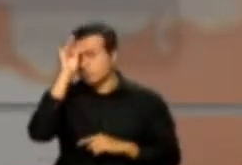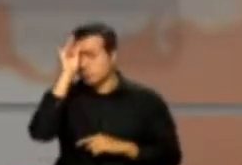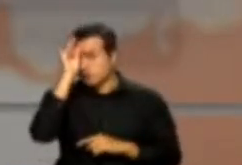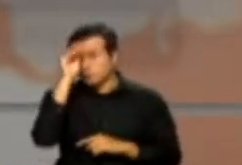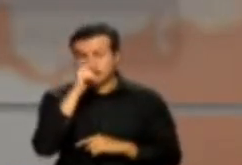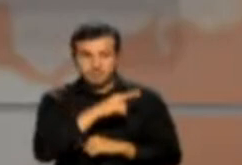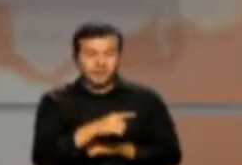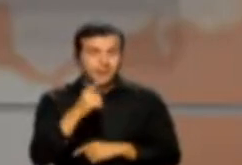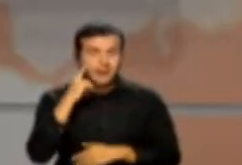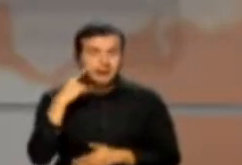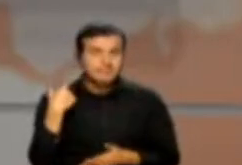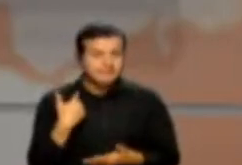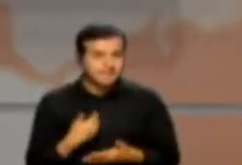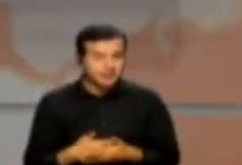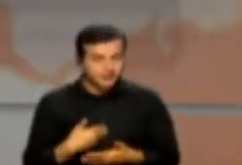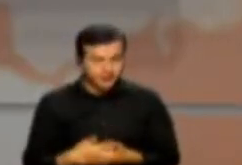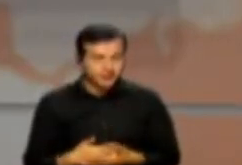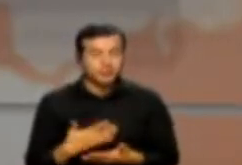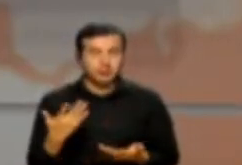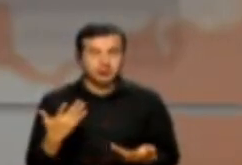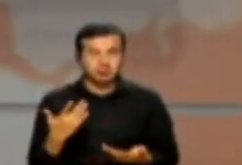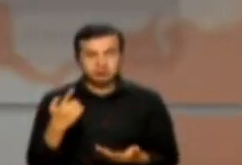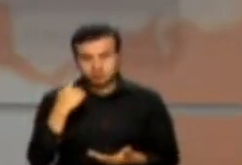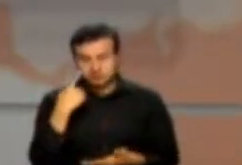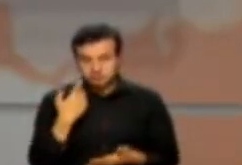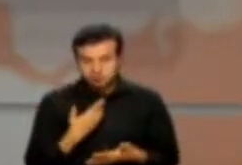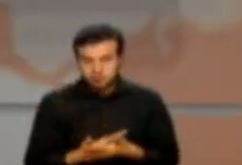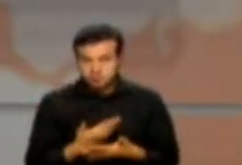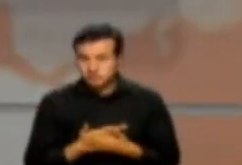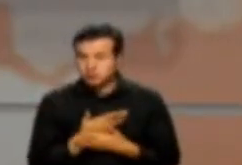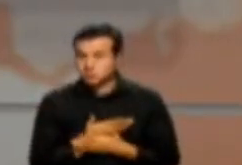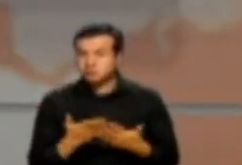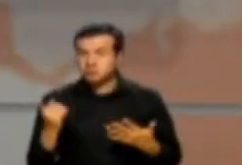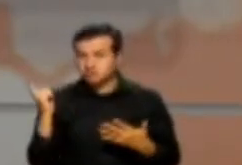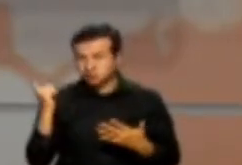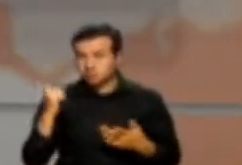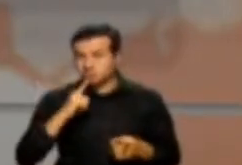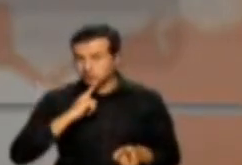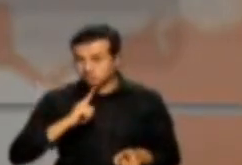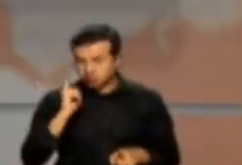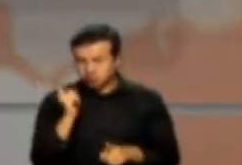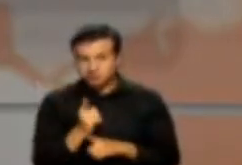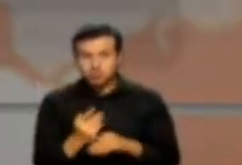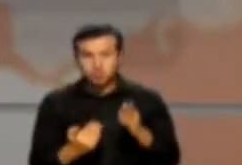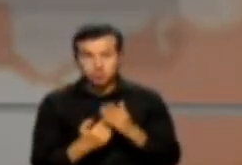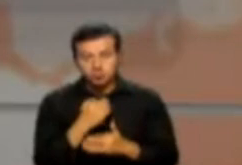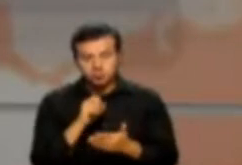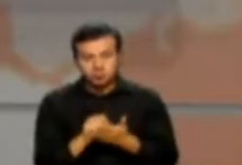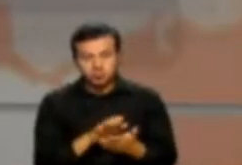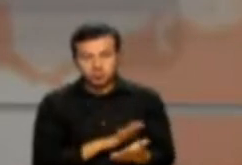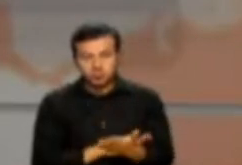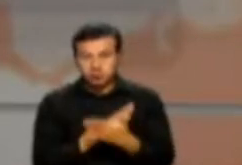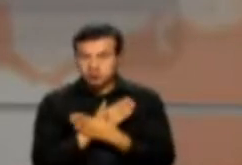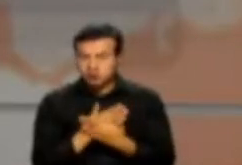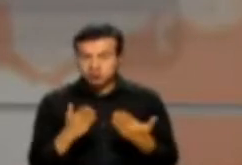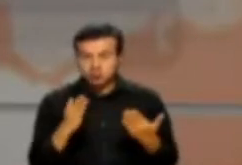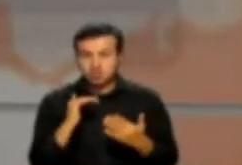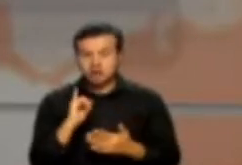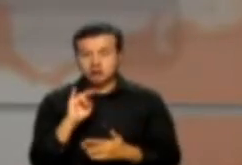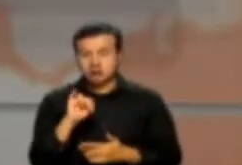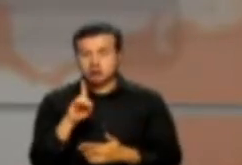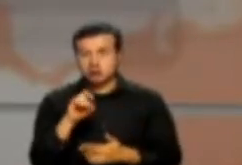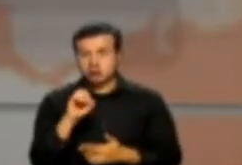demuestran inés y reflejan que necesitan tener un nuevo programa para esto el indotel